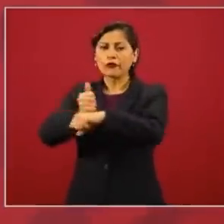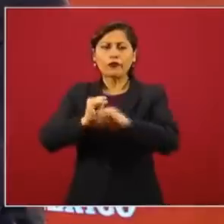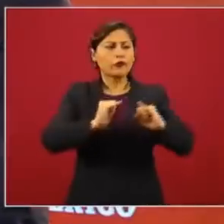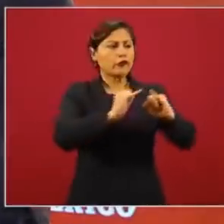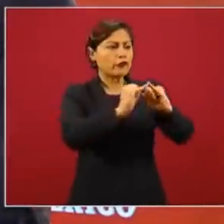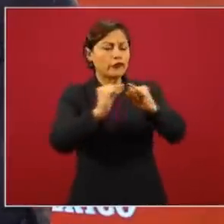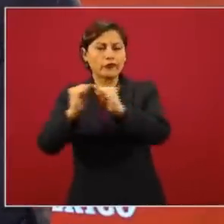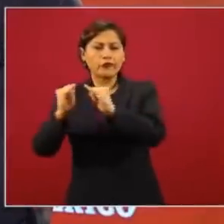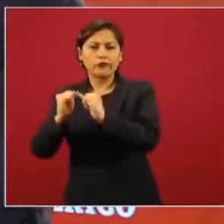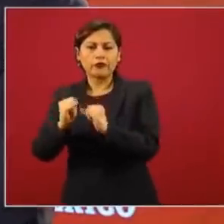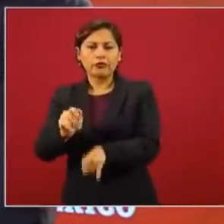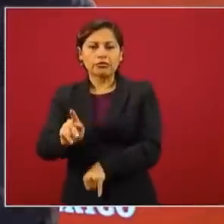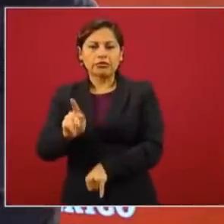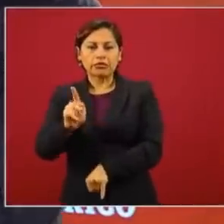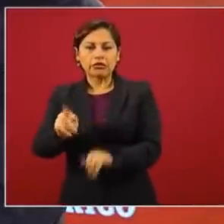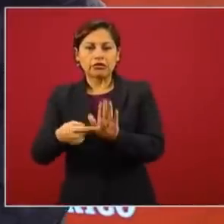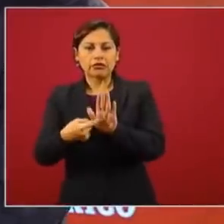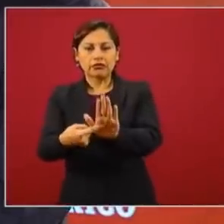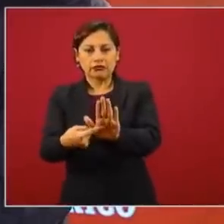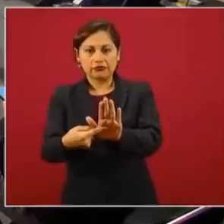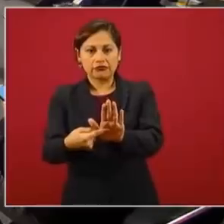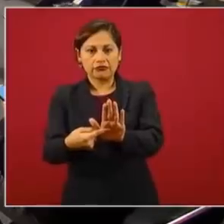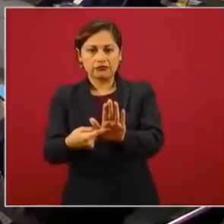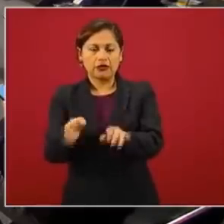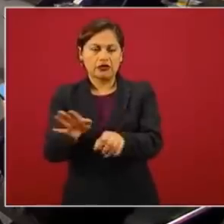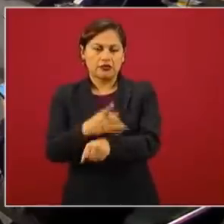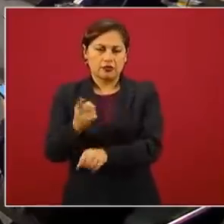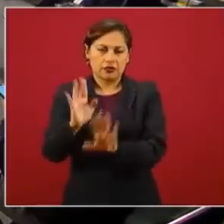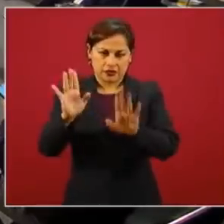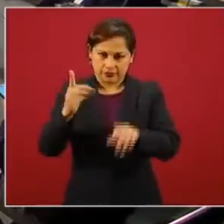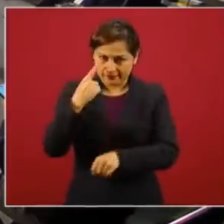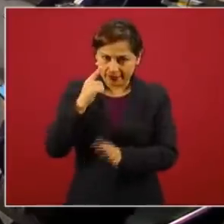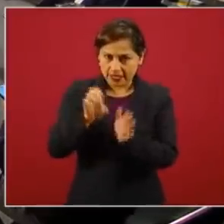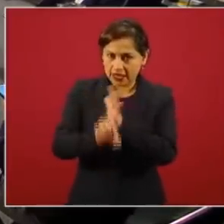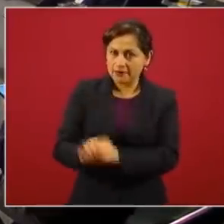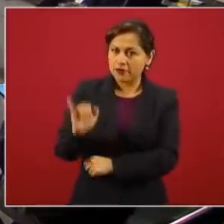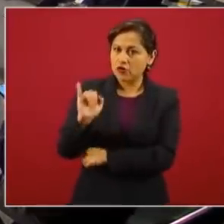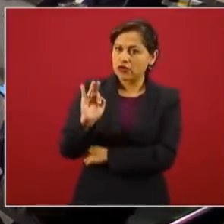porque este Instituto de Telecomunicaciones